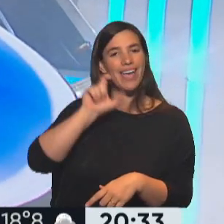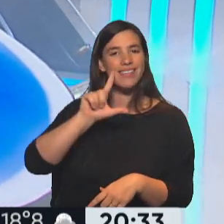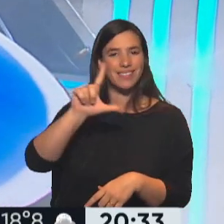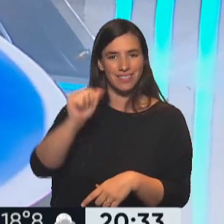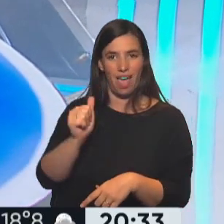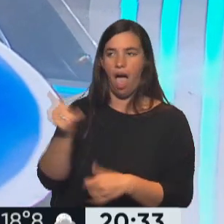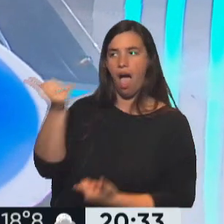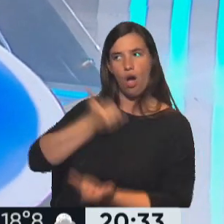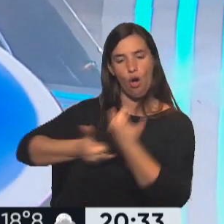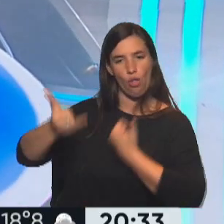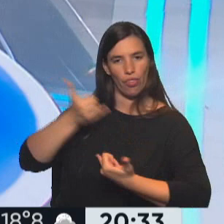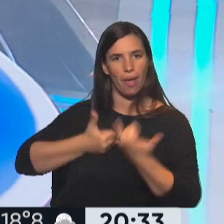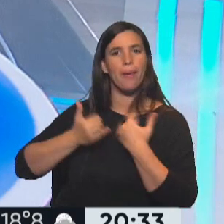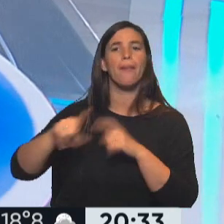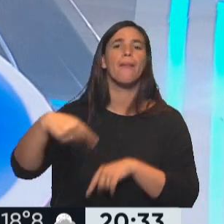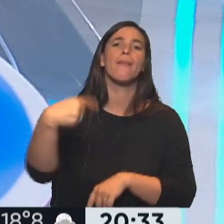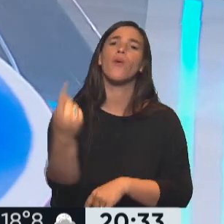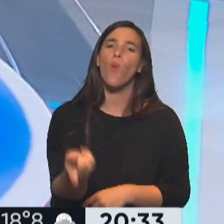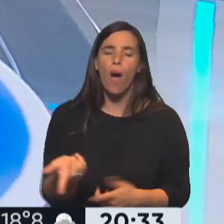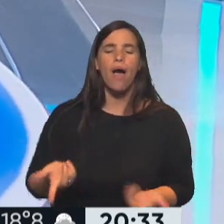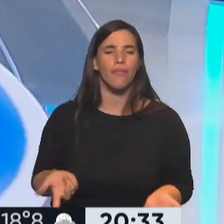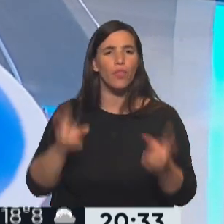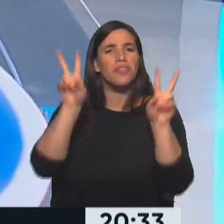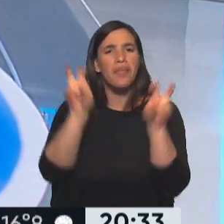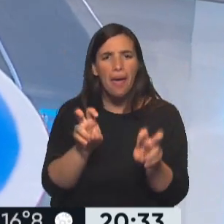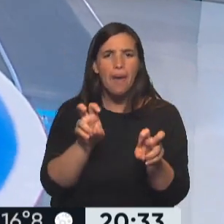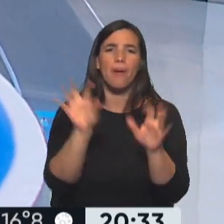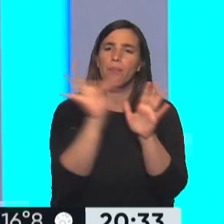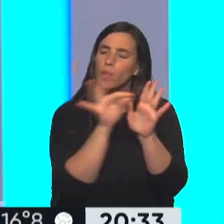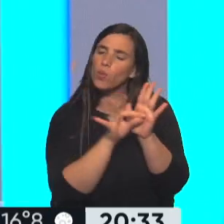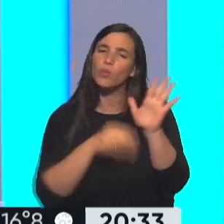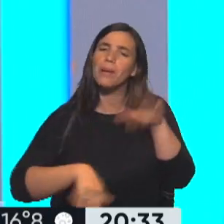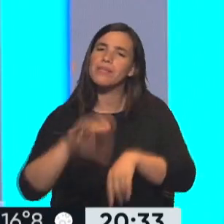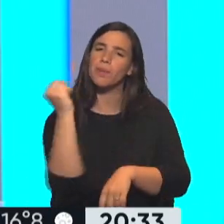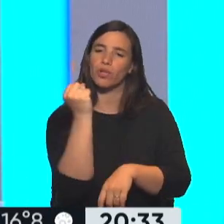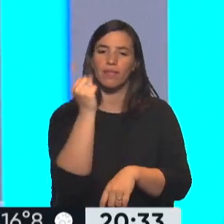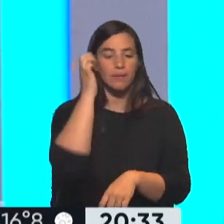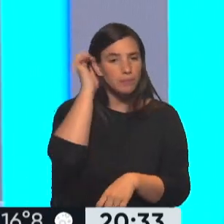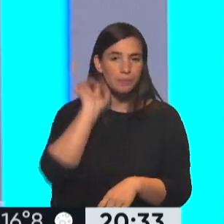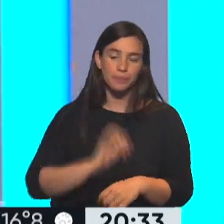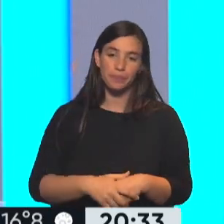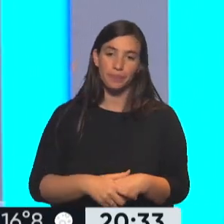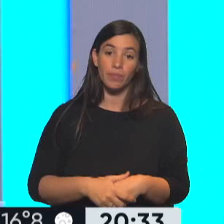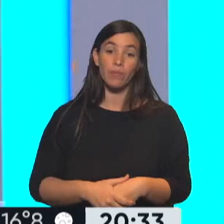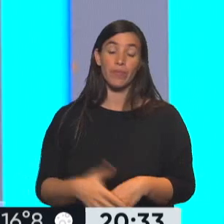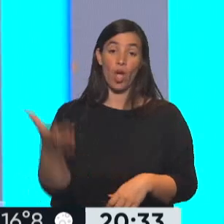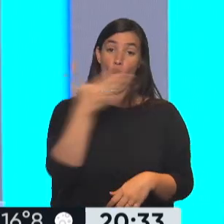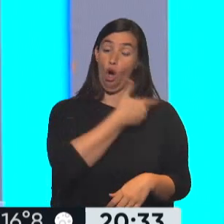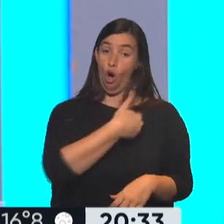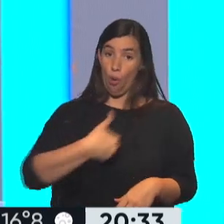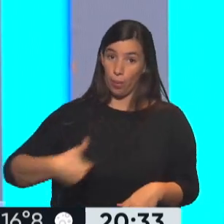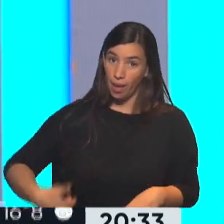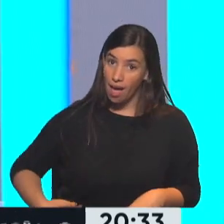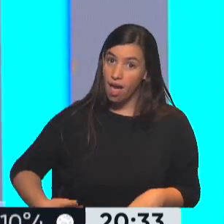va a suceder y cuál va a ser toda la temática y los puntos más importantes? Bueno, Flor, el gobierno estaría por convocar